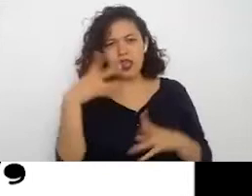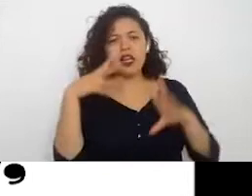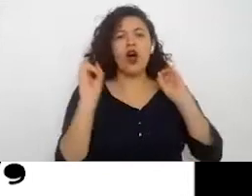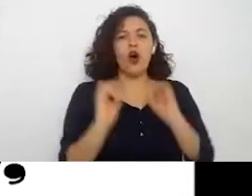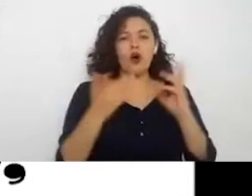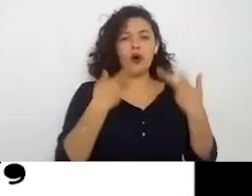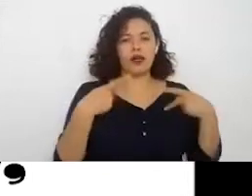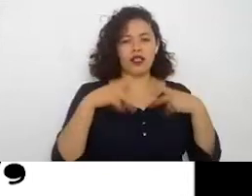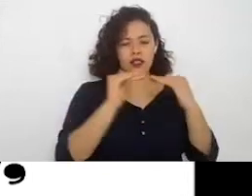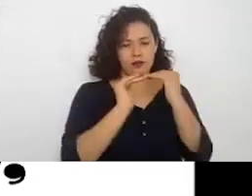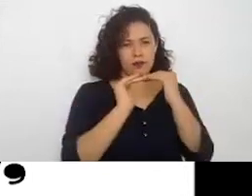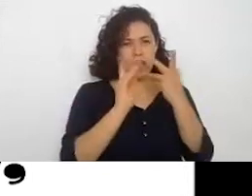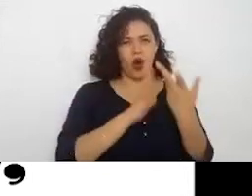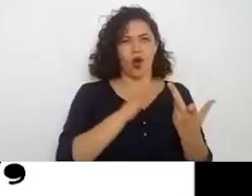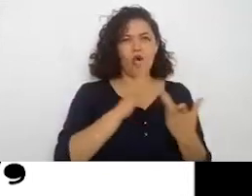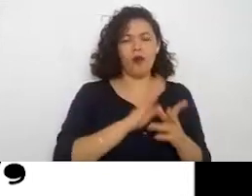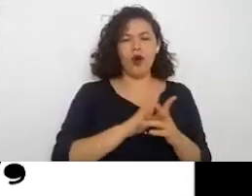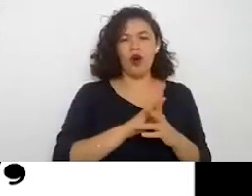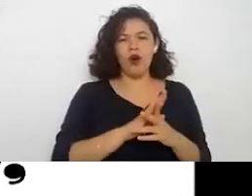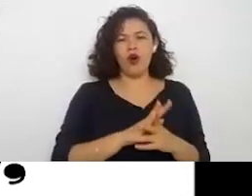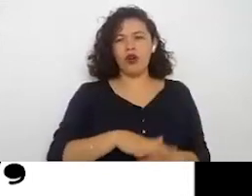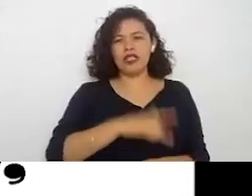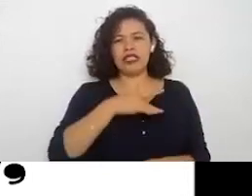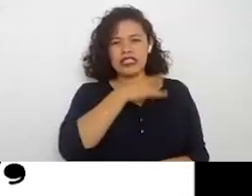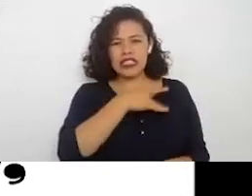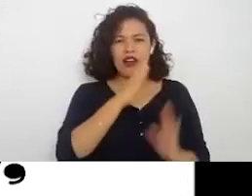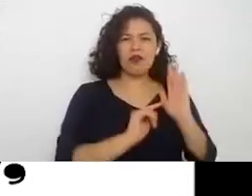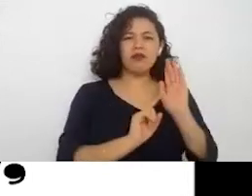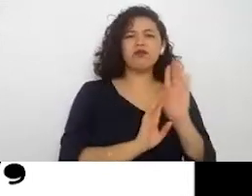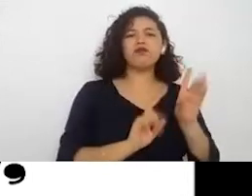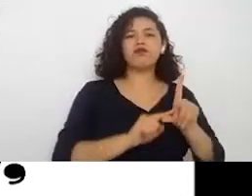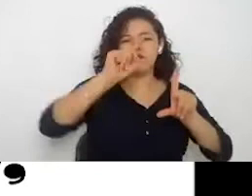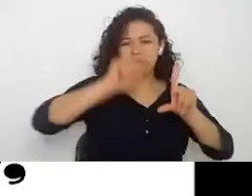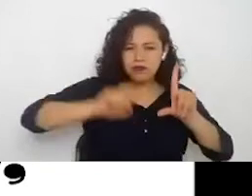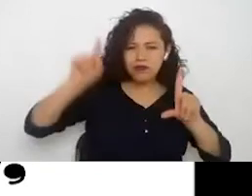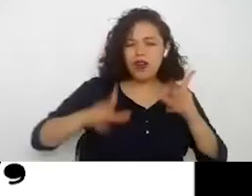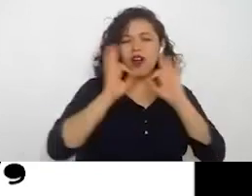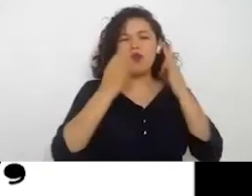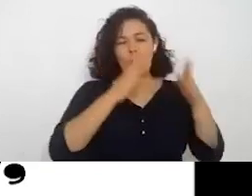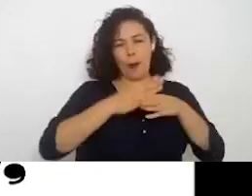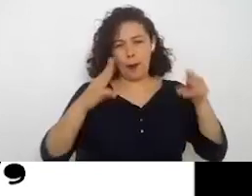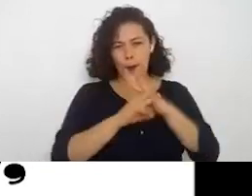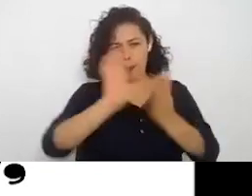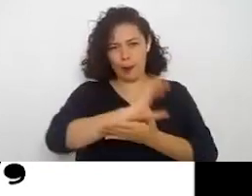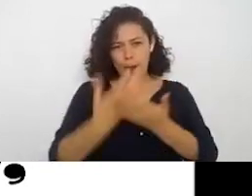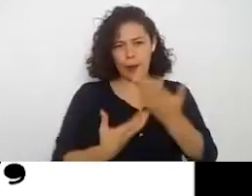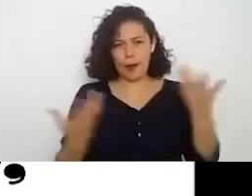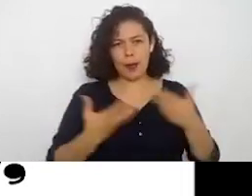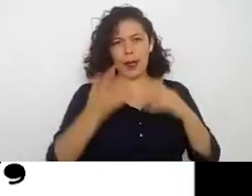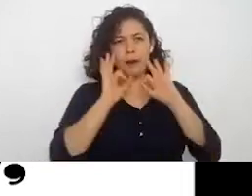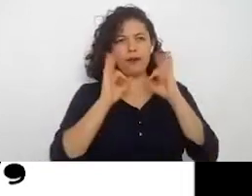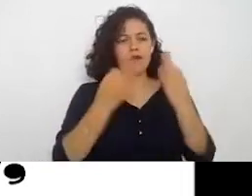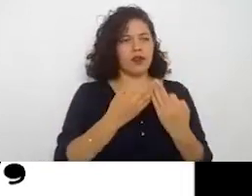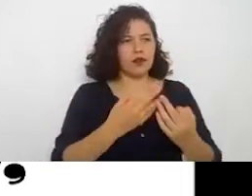de las personas, ¿sí? Son herramientas o estructuras de contratación que se hacen a través de diferentes